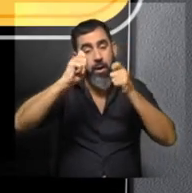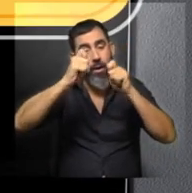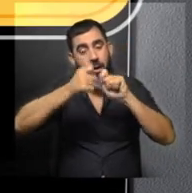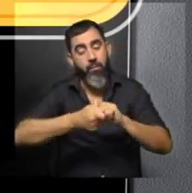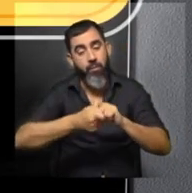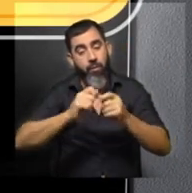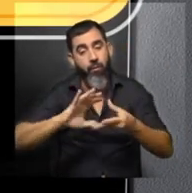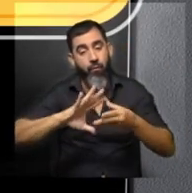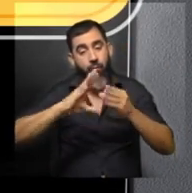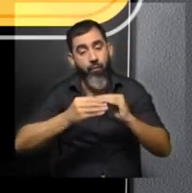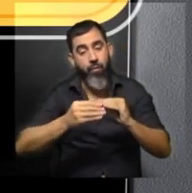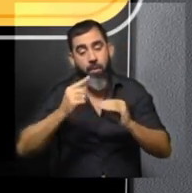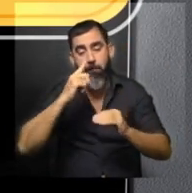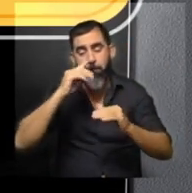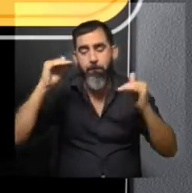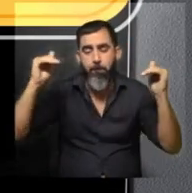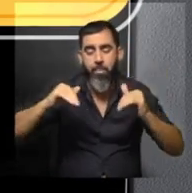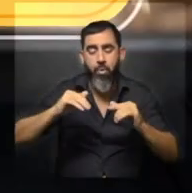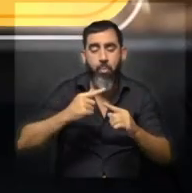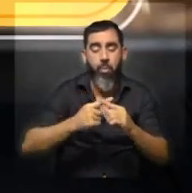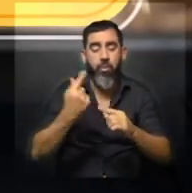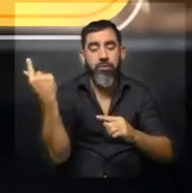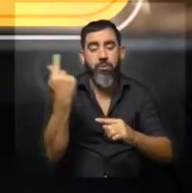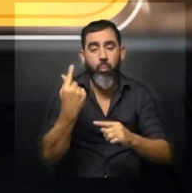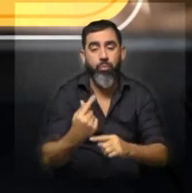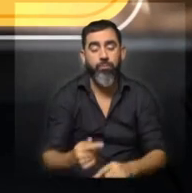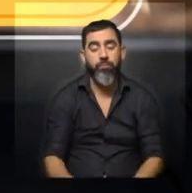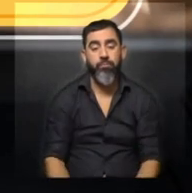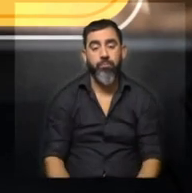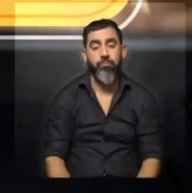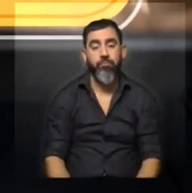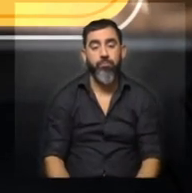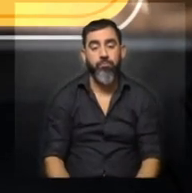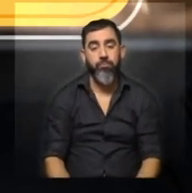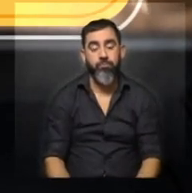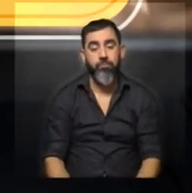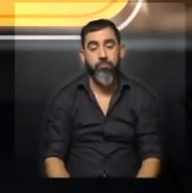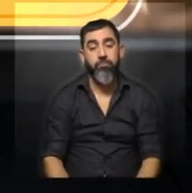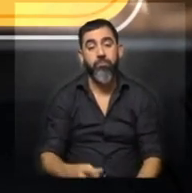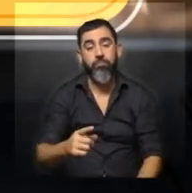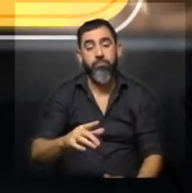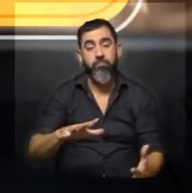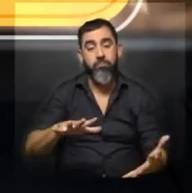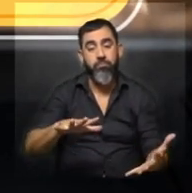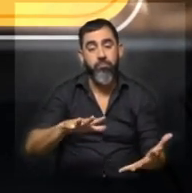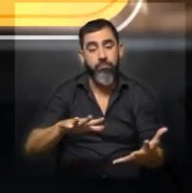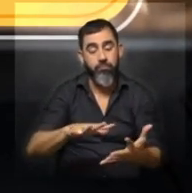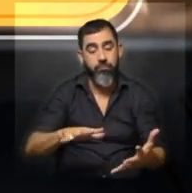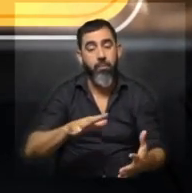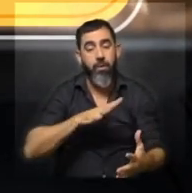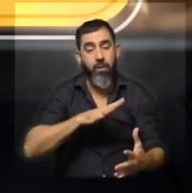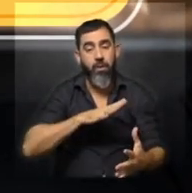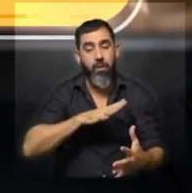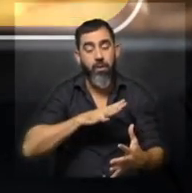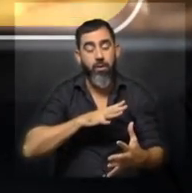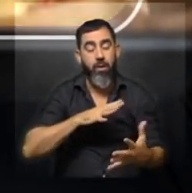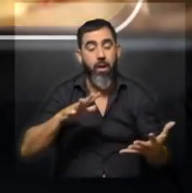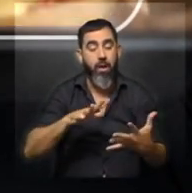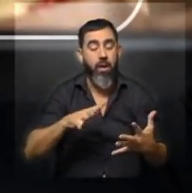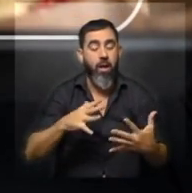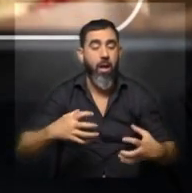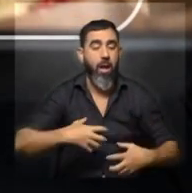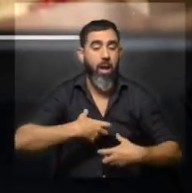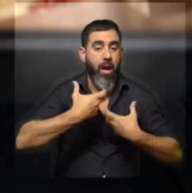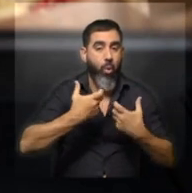orientación miles de millones de veces por segundo, y esa agitación de la molécula es lo que llamamos agitación térmica, o